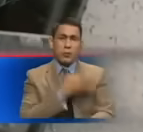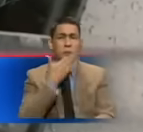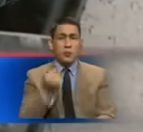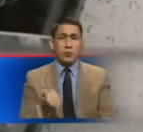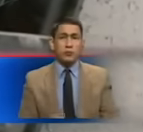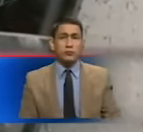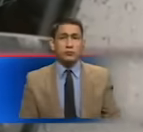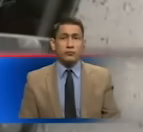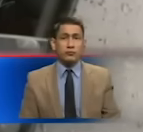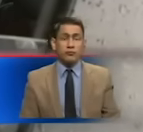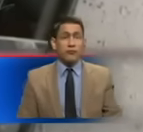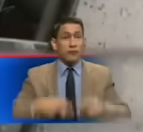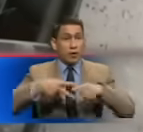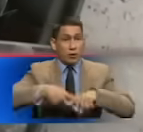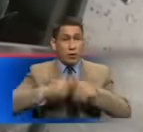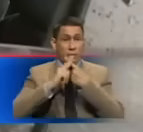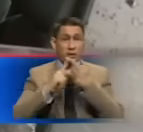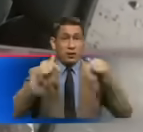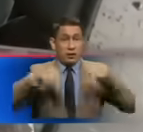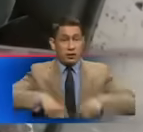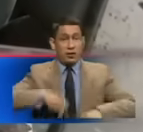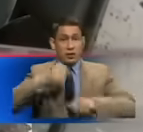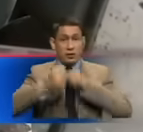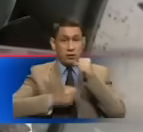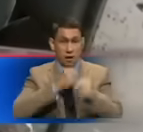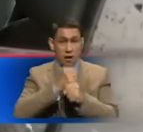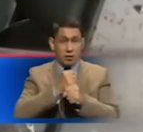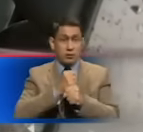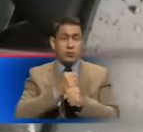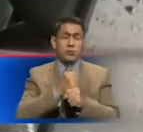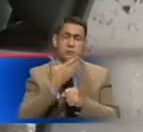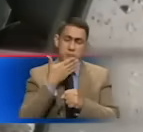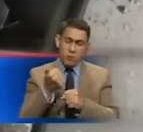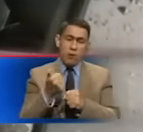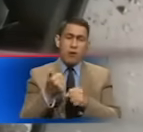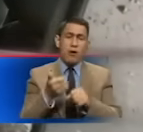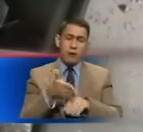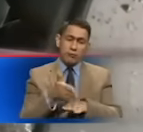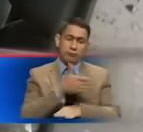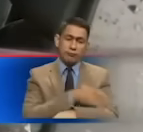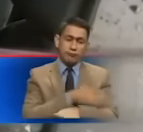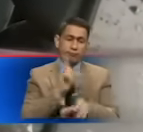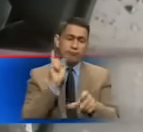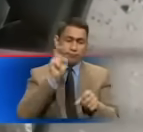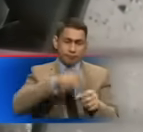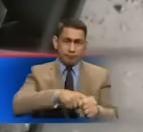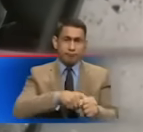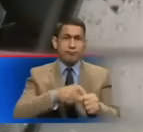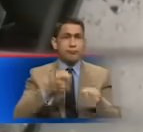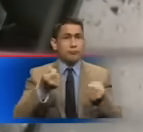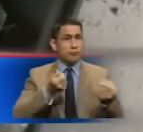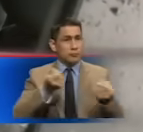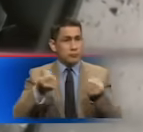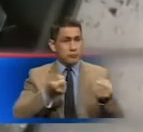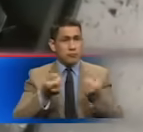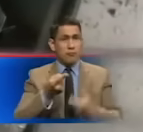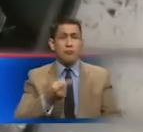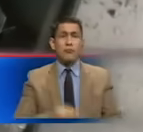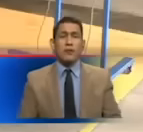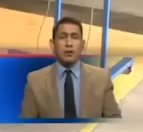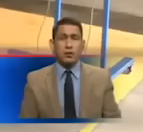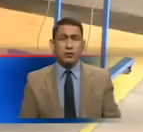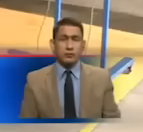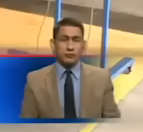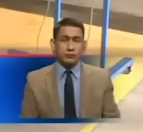año teniendo todo en regla para que durante todo el año no exista ese inconveniente de que nuestro carro esté mal, cosas